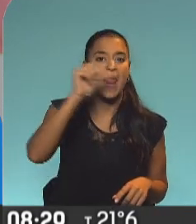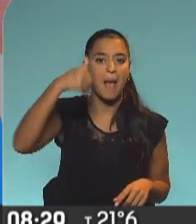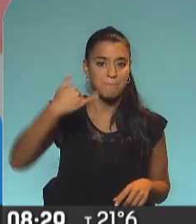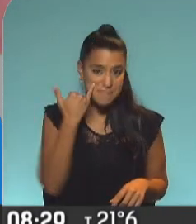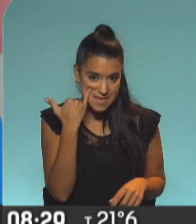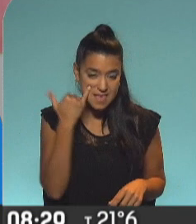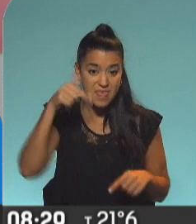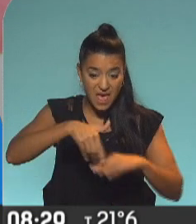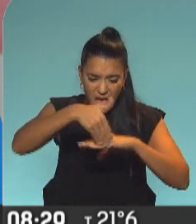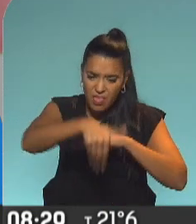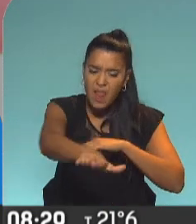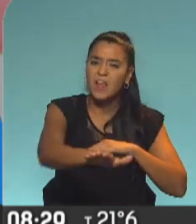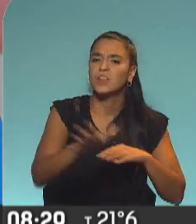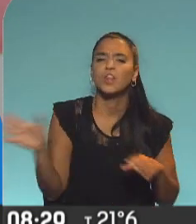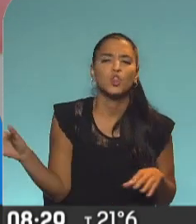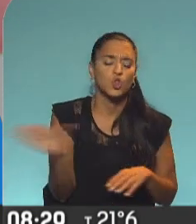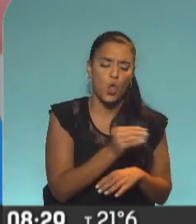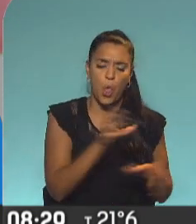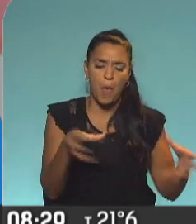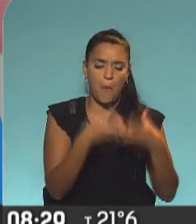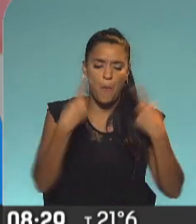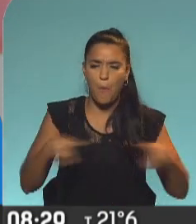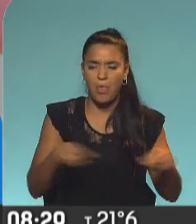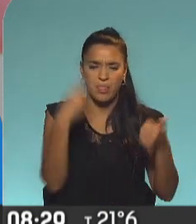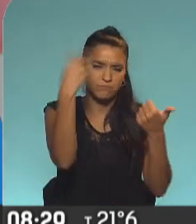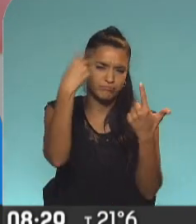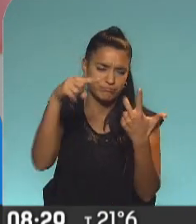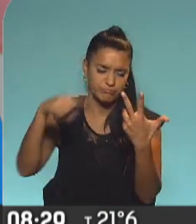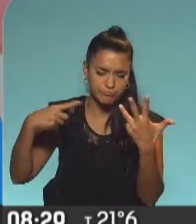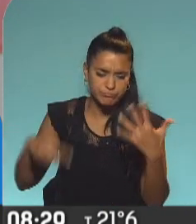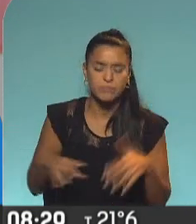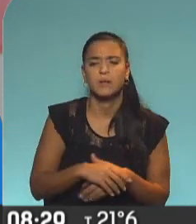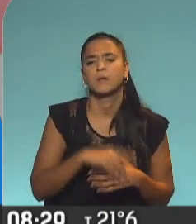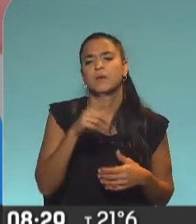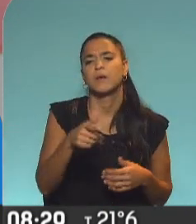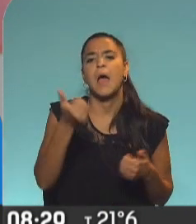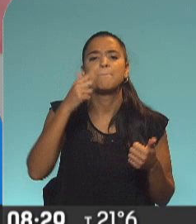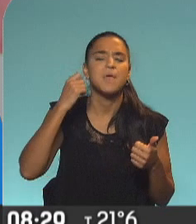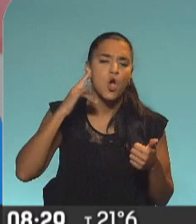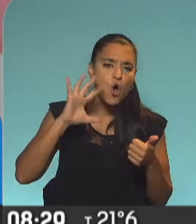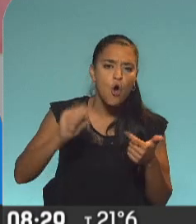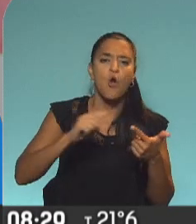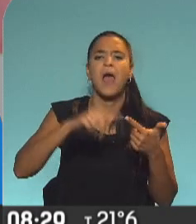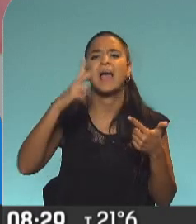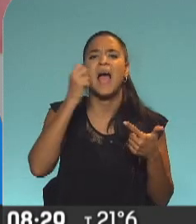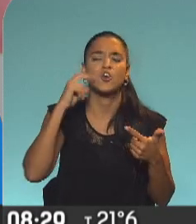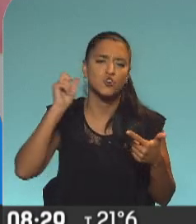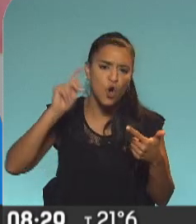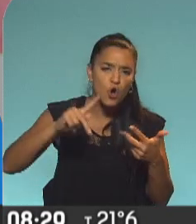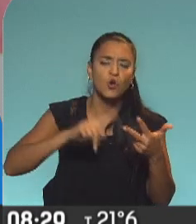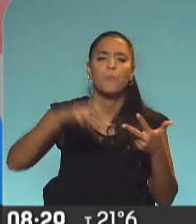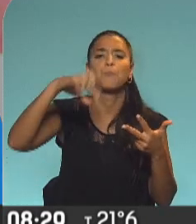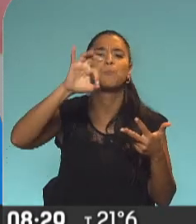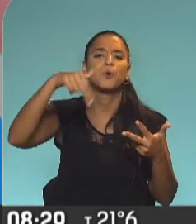ahí tocó con todas las bandas y solistas que uno se le pueda imaginar, desde Al Di Meola, Herbie Hancock, Jean-Luc